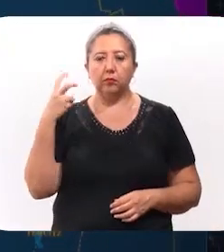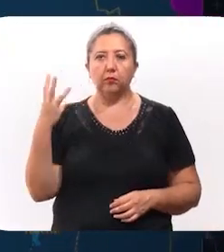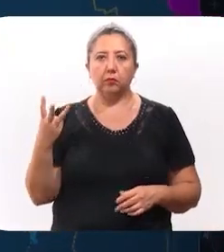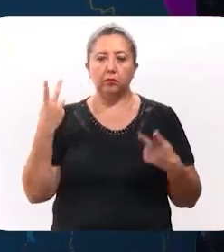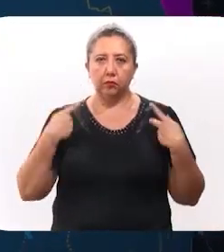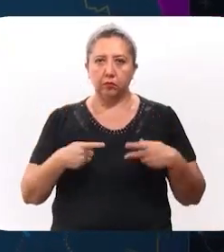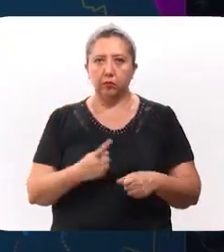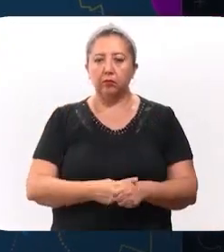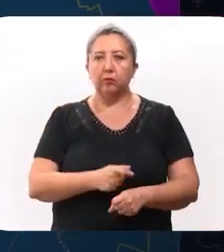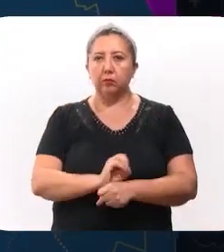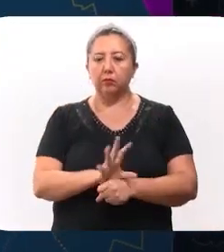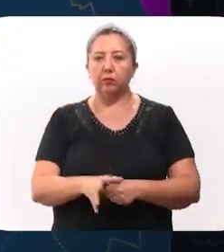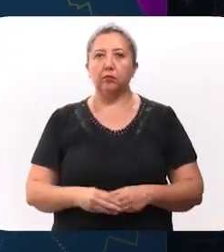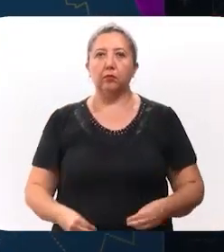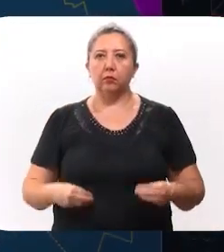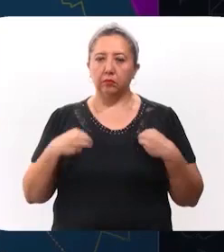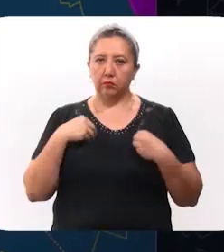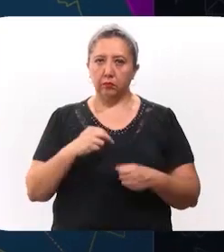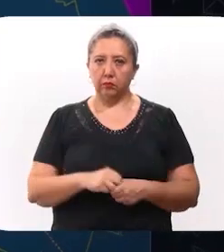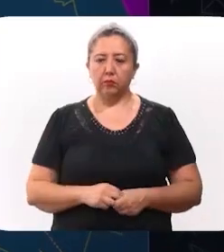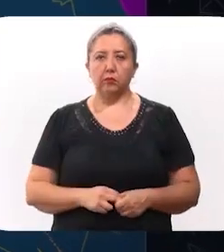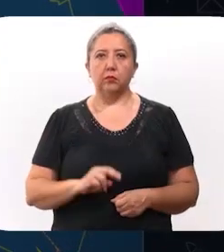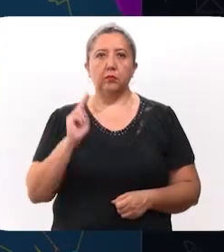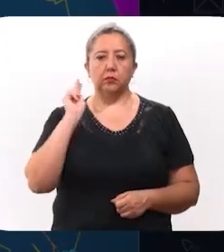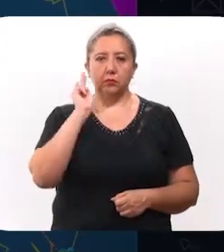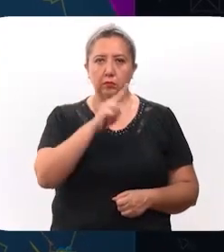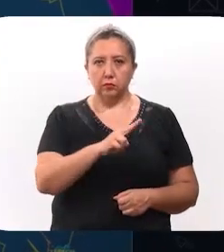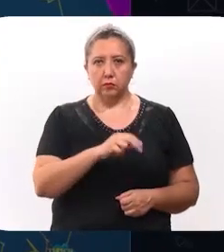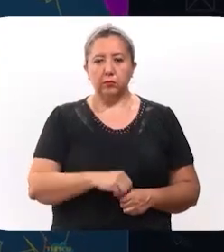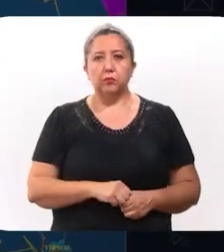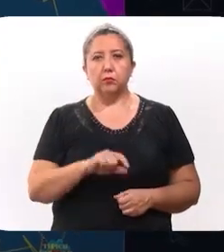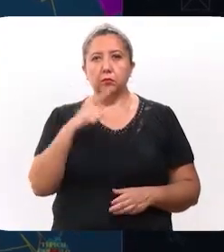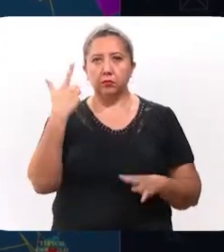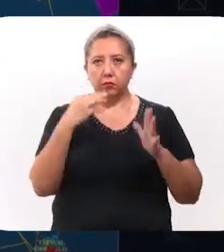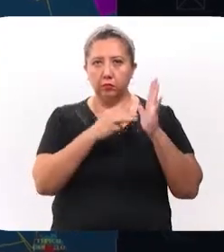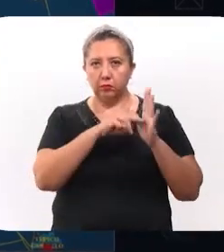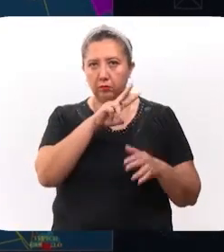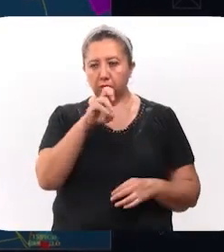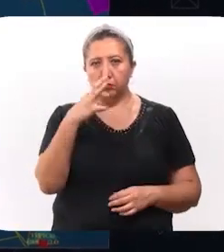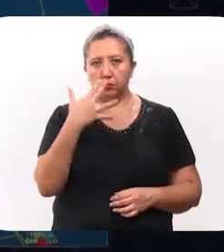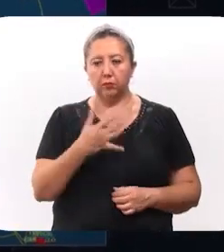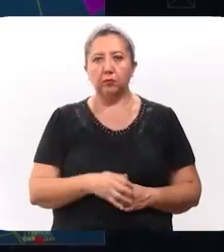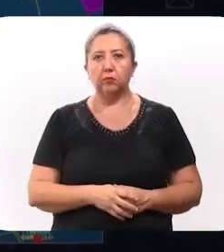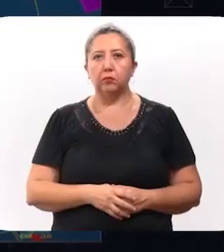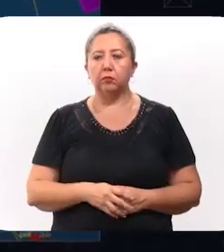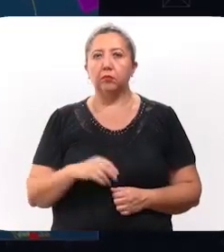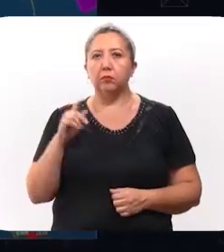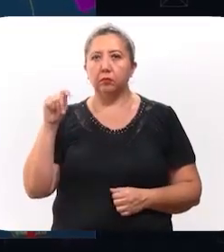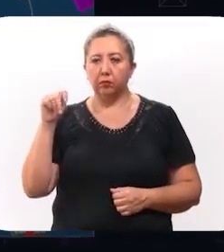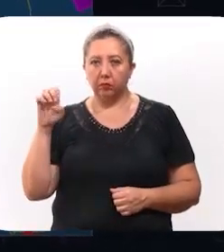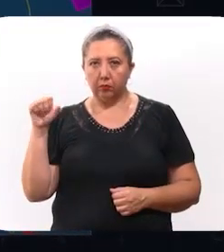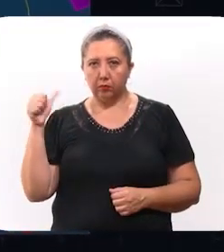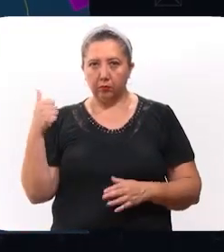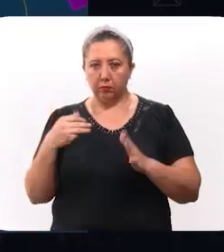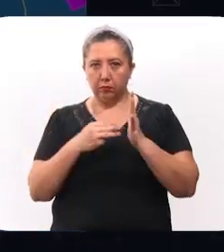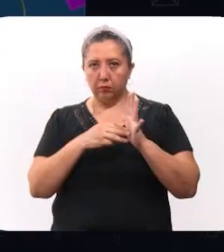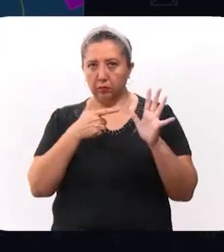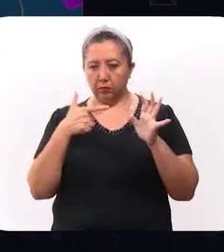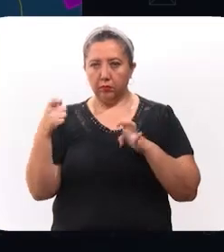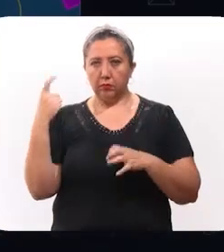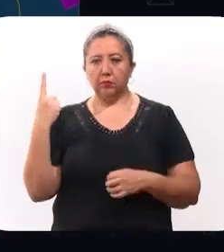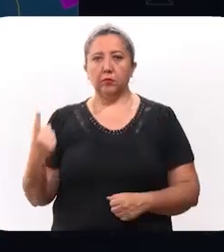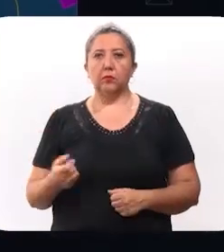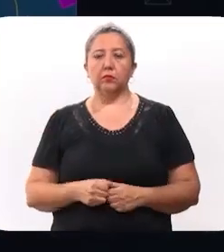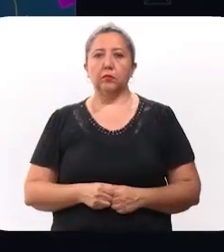47.433 personas contagiadas de coronavirus, que viven en la zona norte 12.250, en la zona oriente